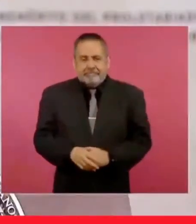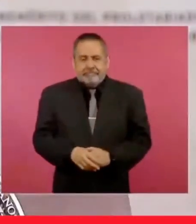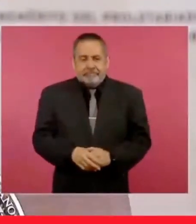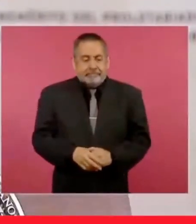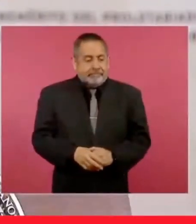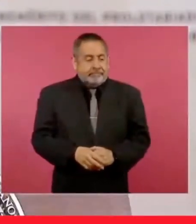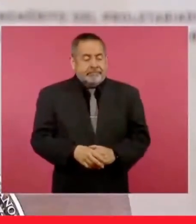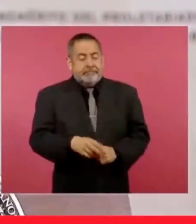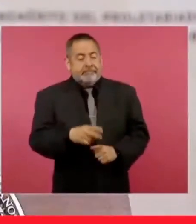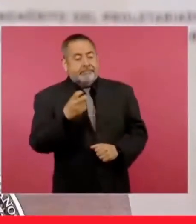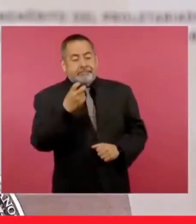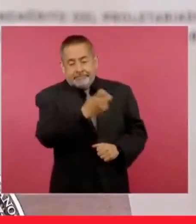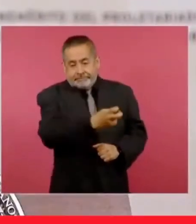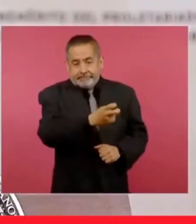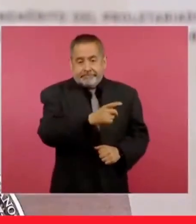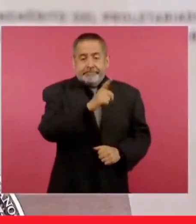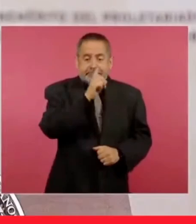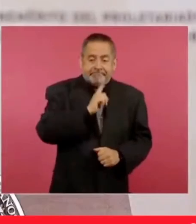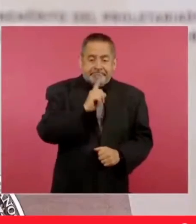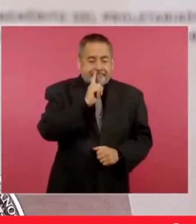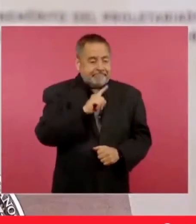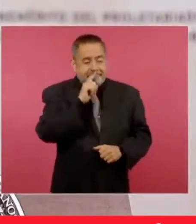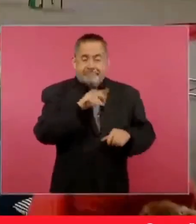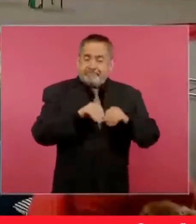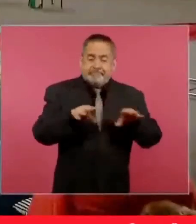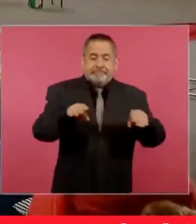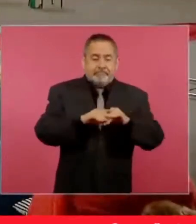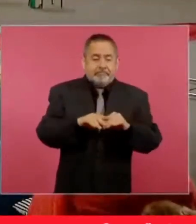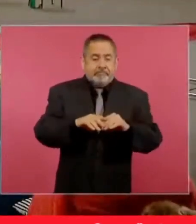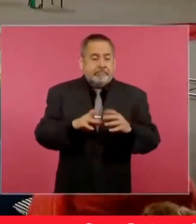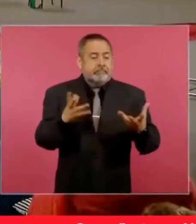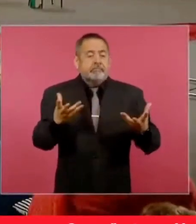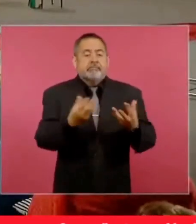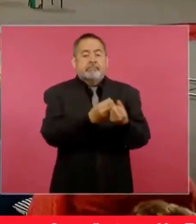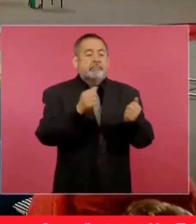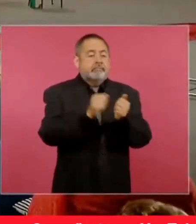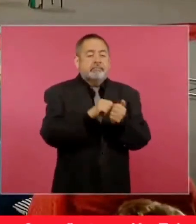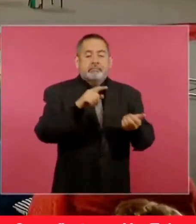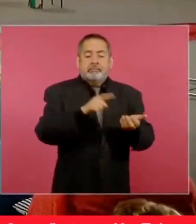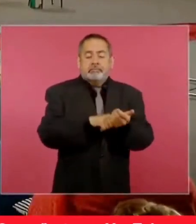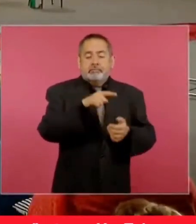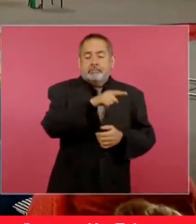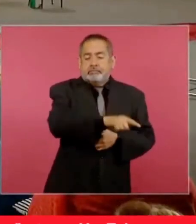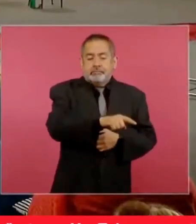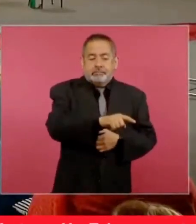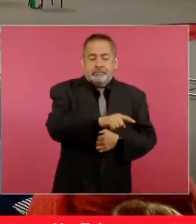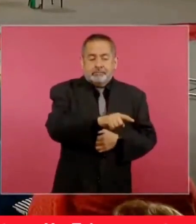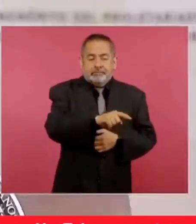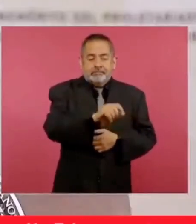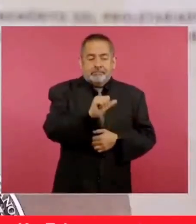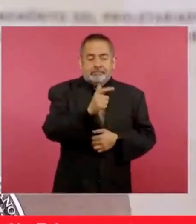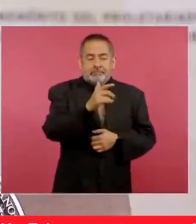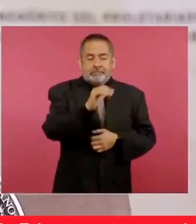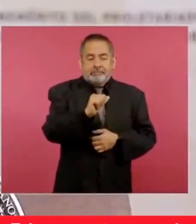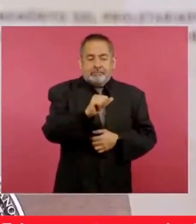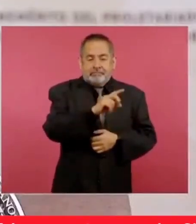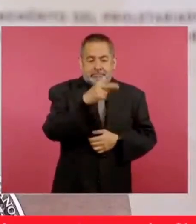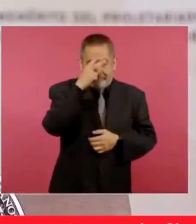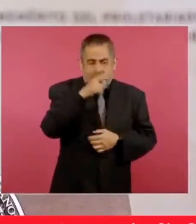a esta mentira le siguió el conductor de la Agencia Mexiquense de Noticias.